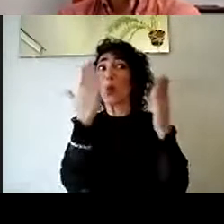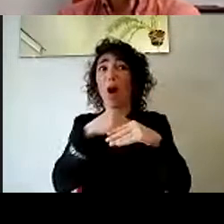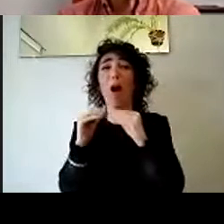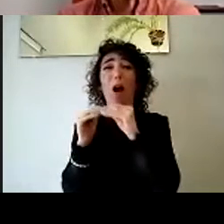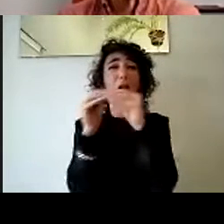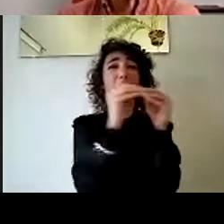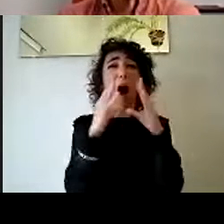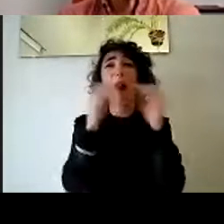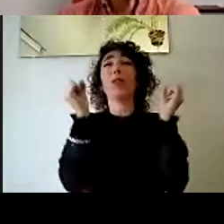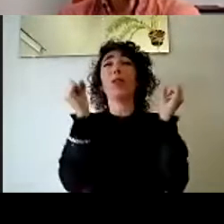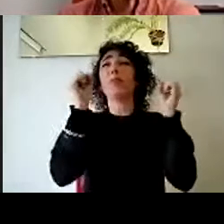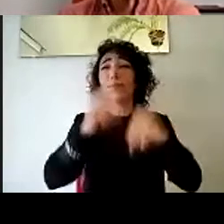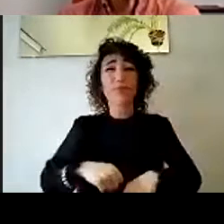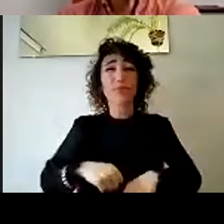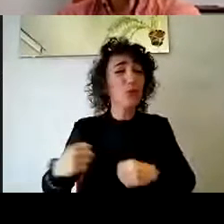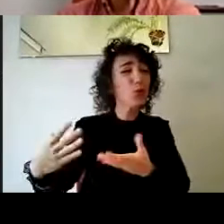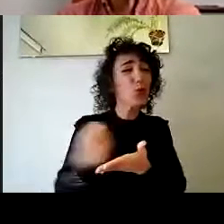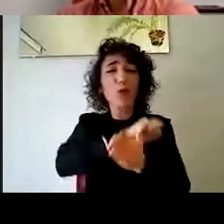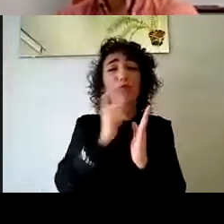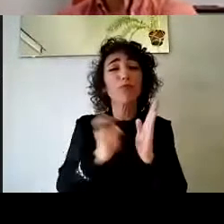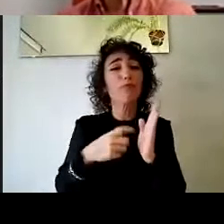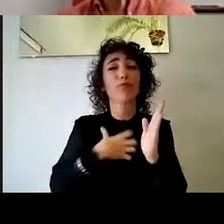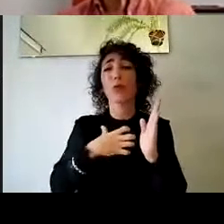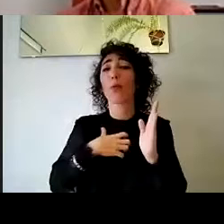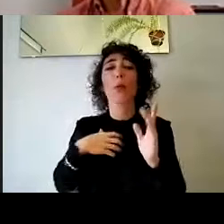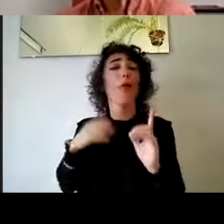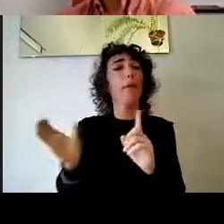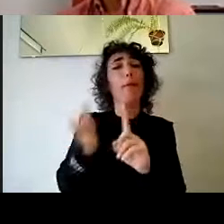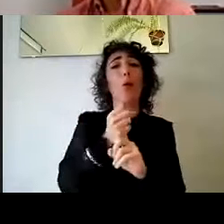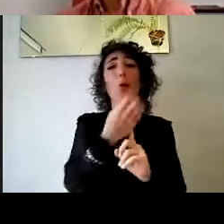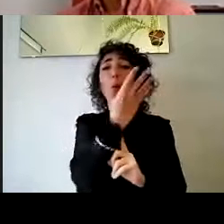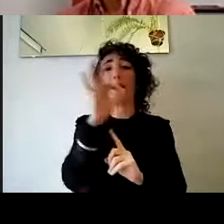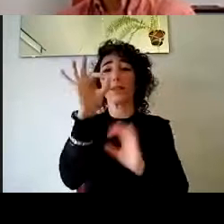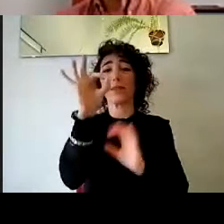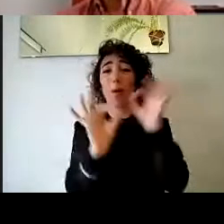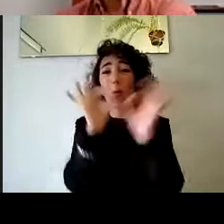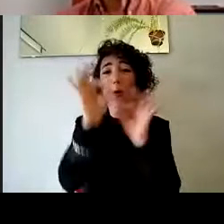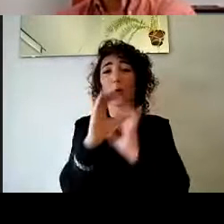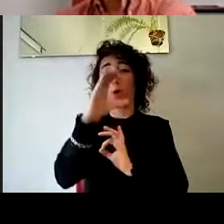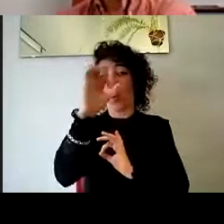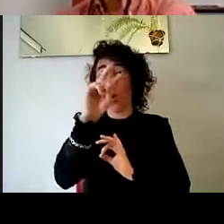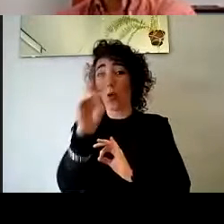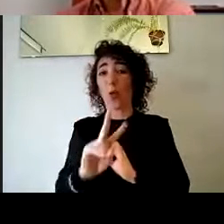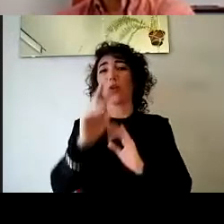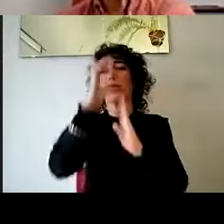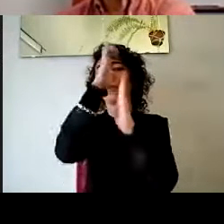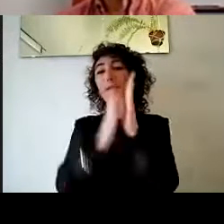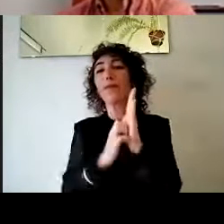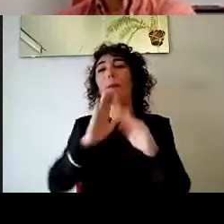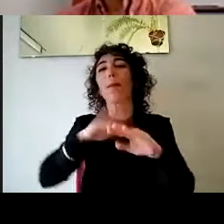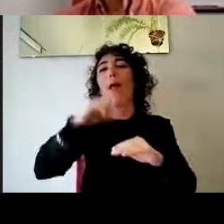los objetivos comunitarios de reducción del 40% de las emisiones de gases de efecto invernadero en 2030. Muchas gracias.